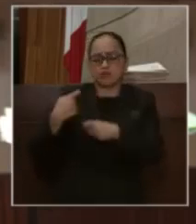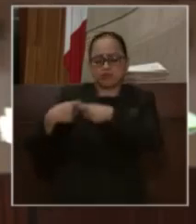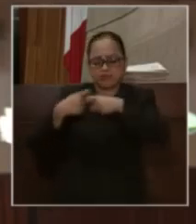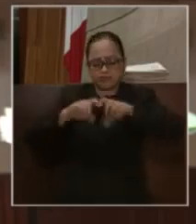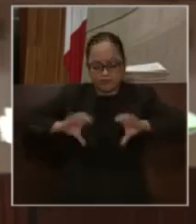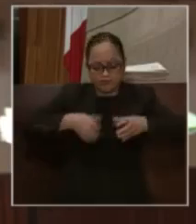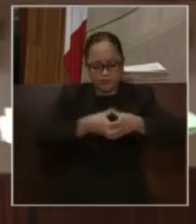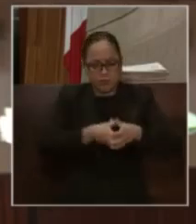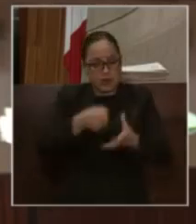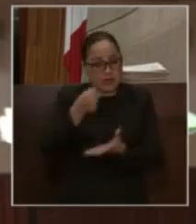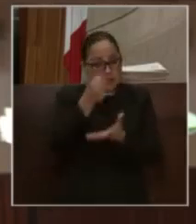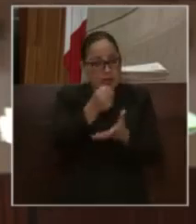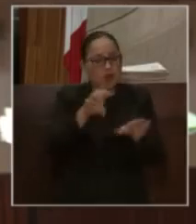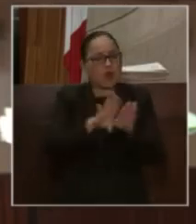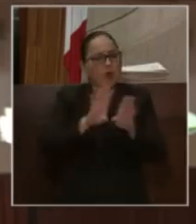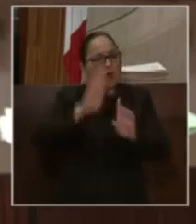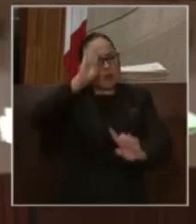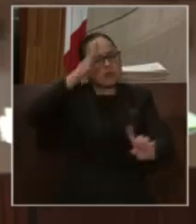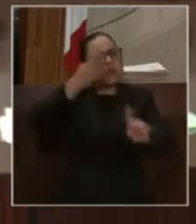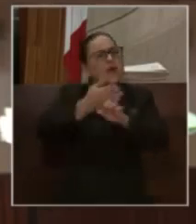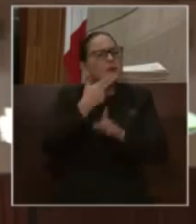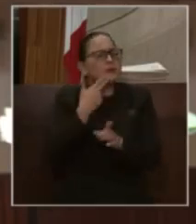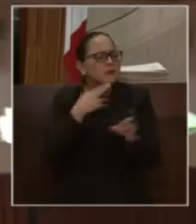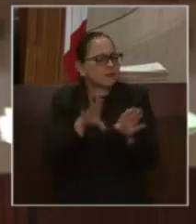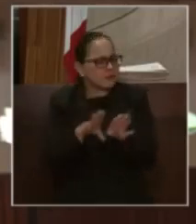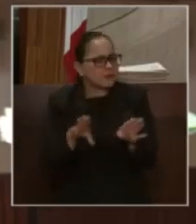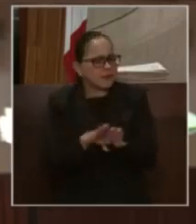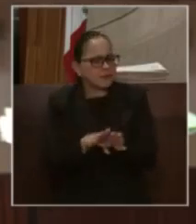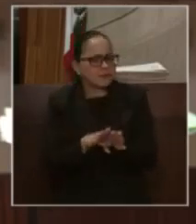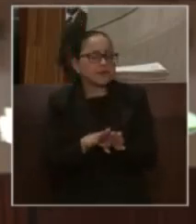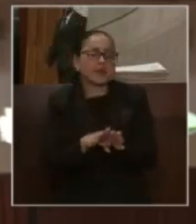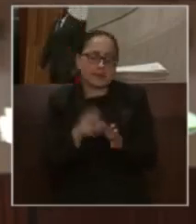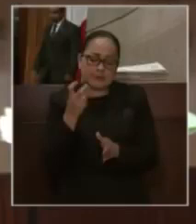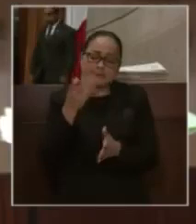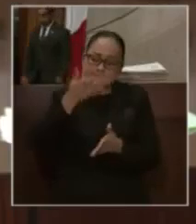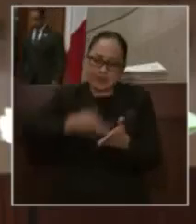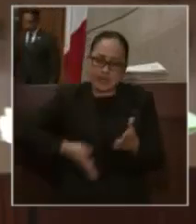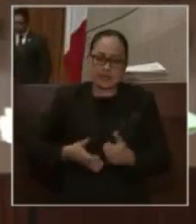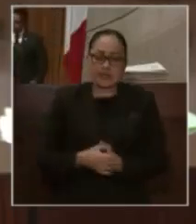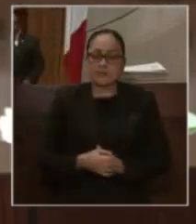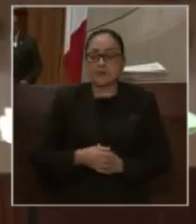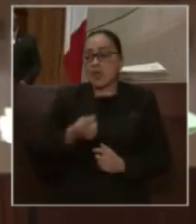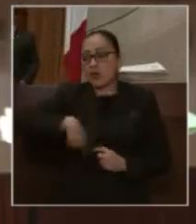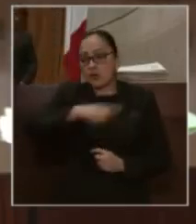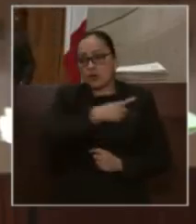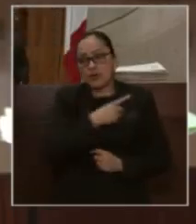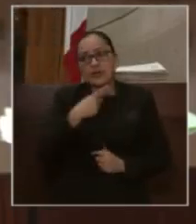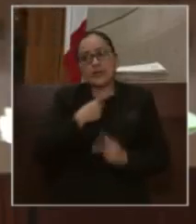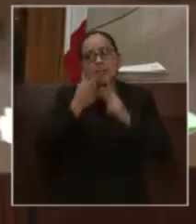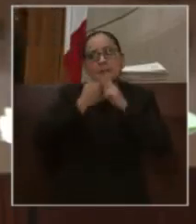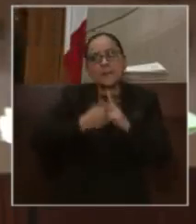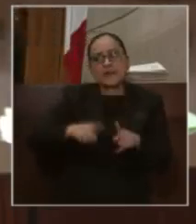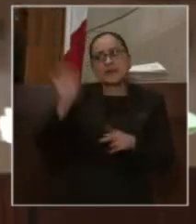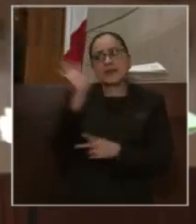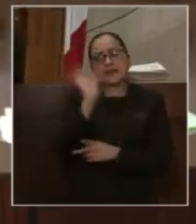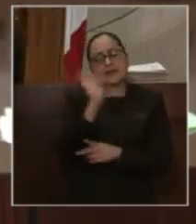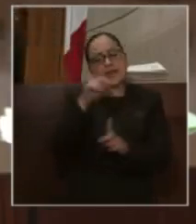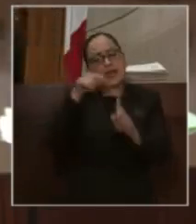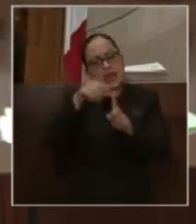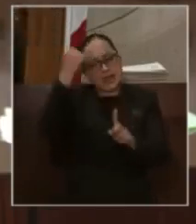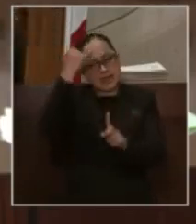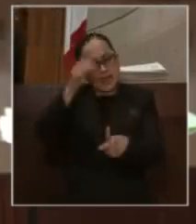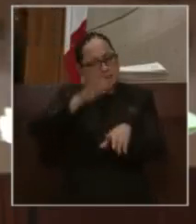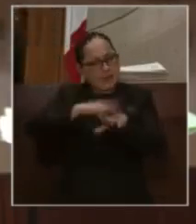destino de dicho recurso. ¿Y por qué digo esto? Porque creo que tenemos que partir de una cuestión esclarecedora